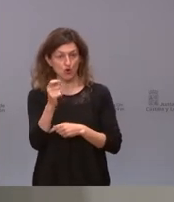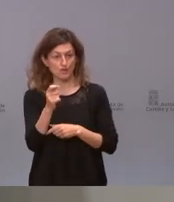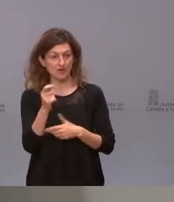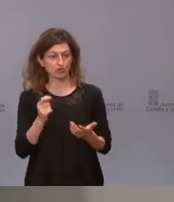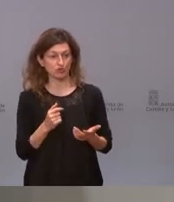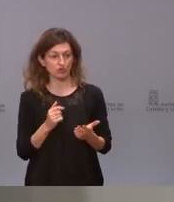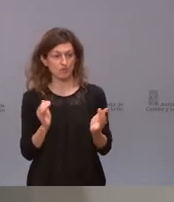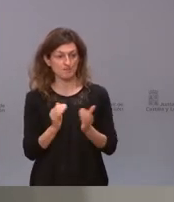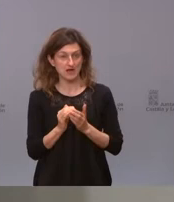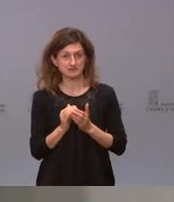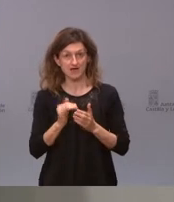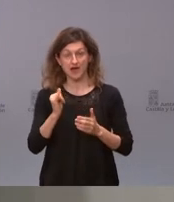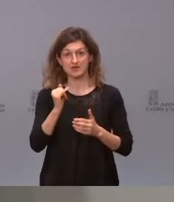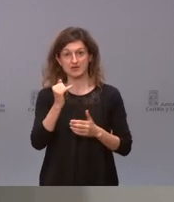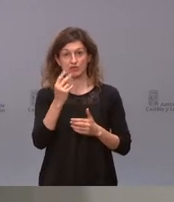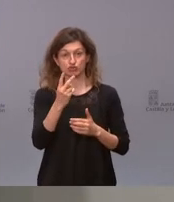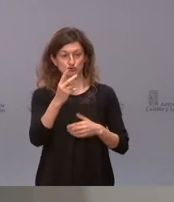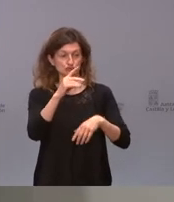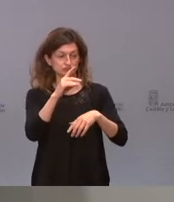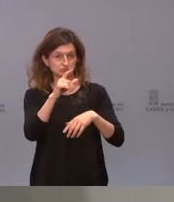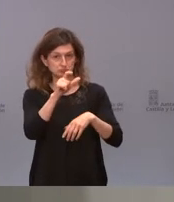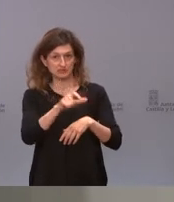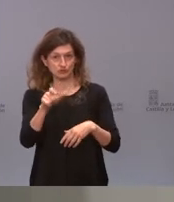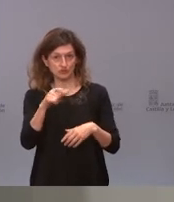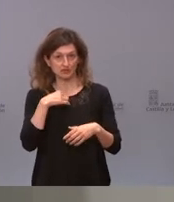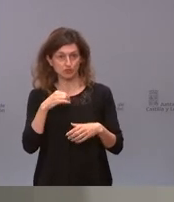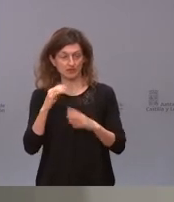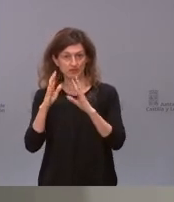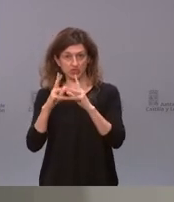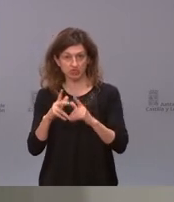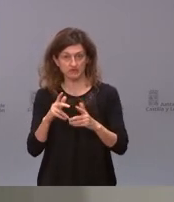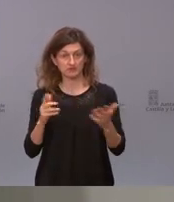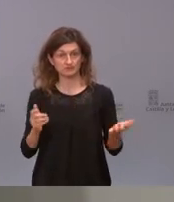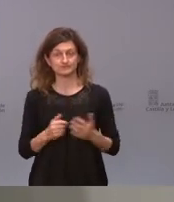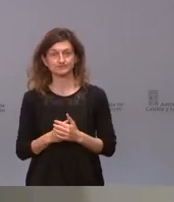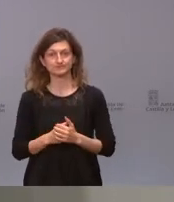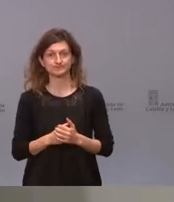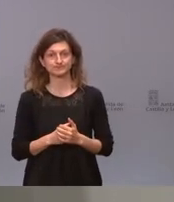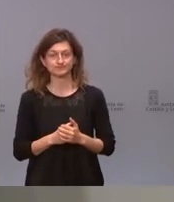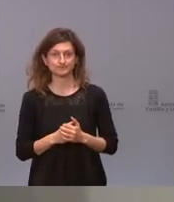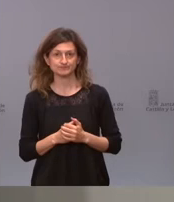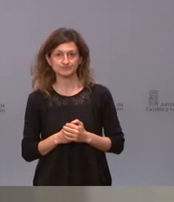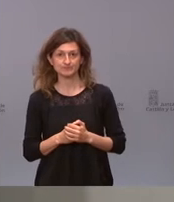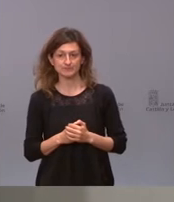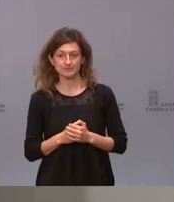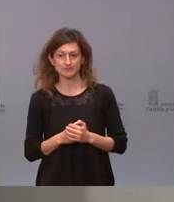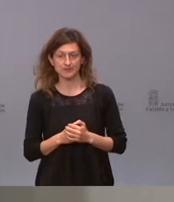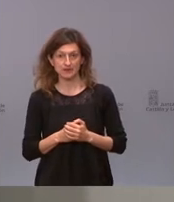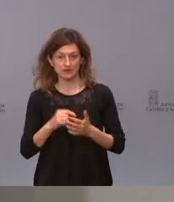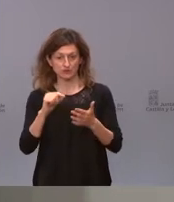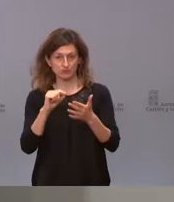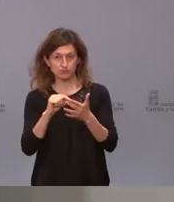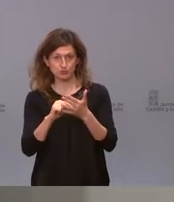problema más pequeño tienes dos casos y puedes disparar la incidencia acumulada entonces los los puntos de corte